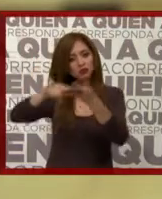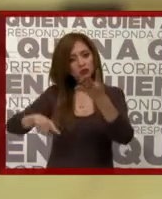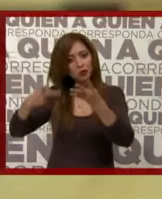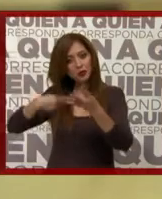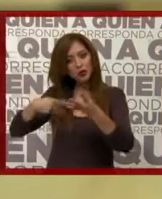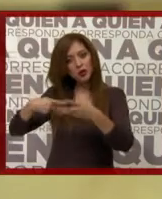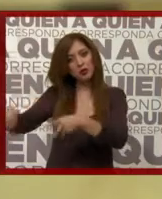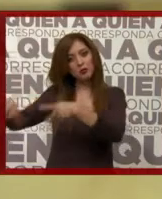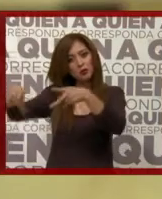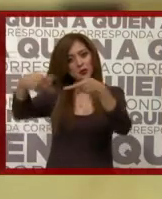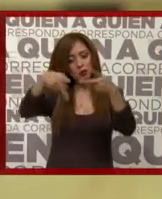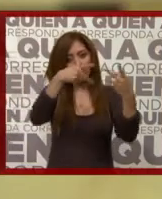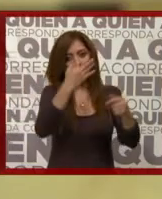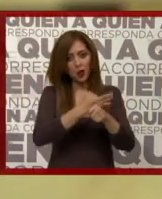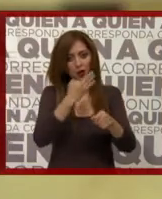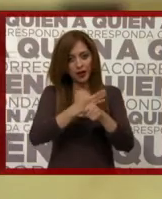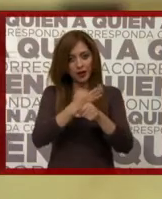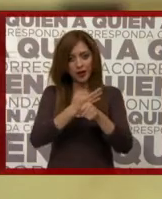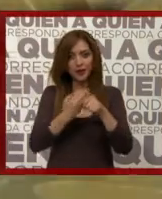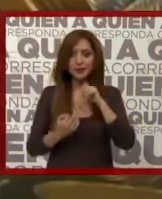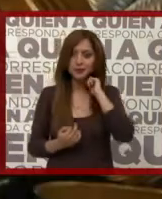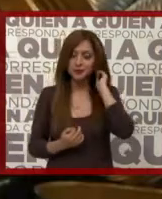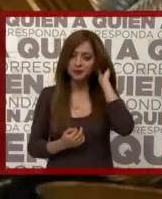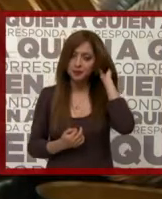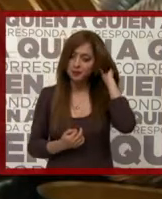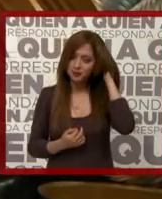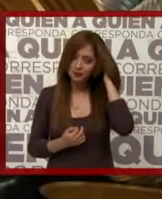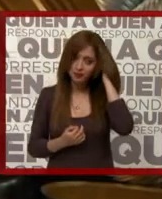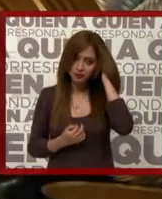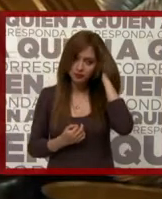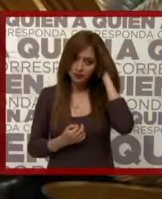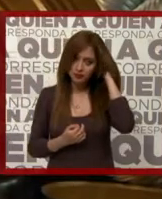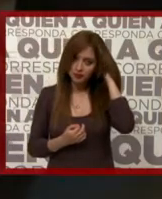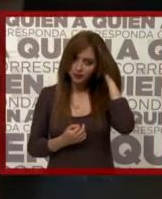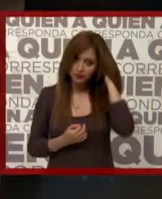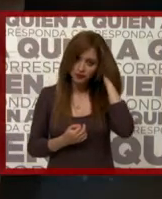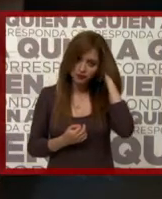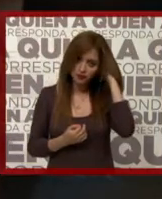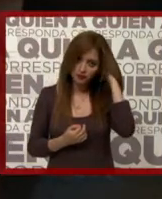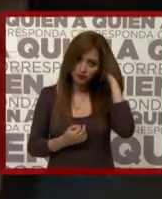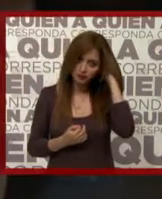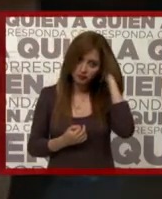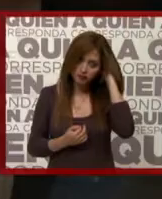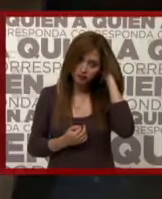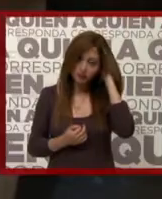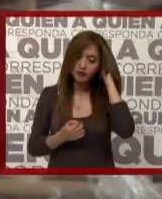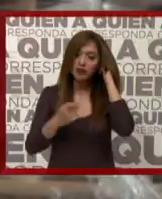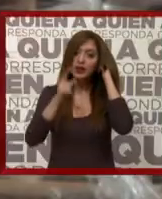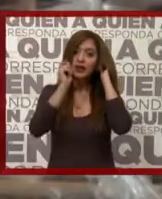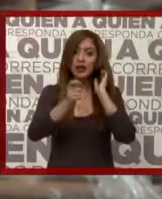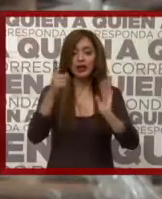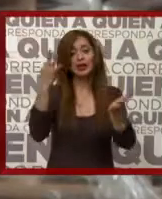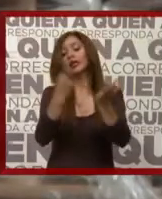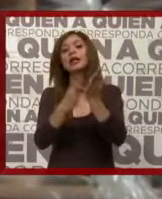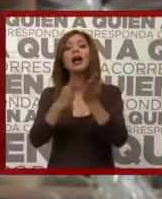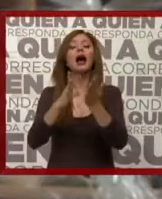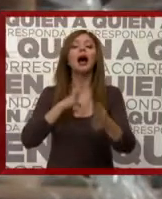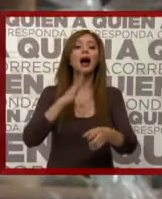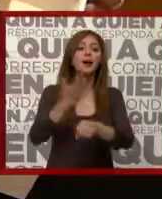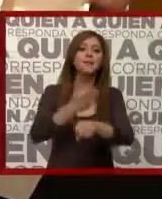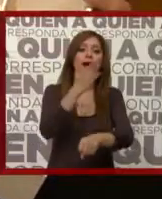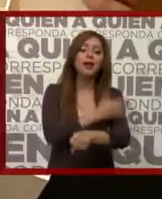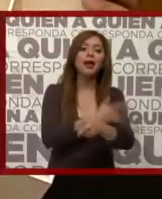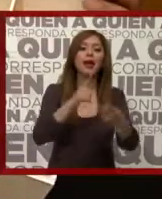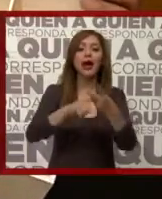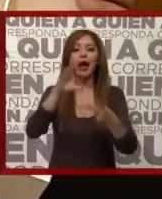son los más fuertes clientes que tenemos para poder producir. Además de las latas, cuentan con las cajas de madera, de cartón, bolsas